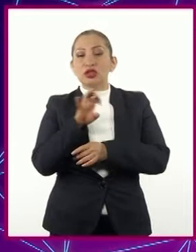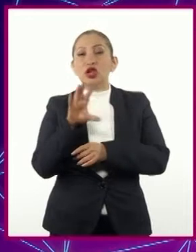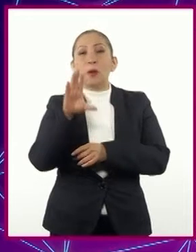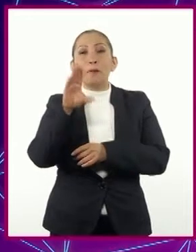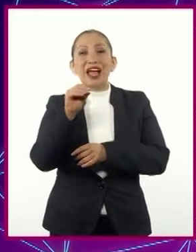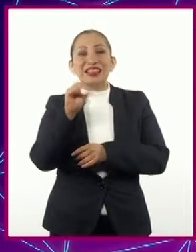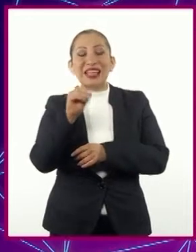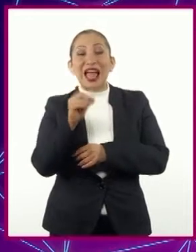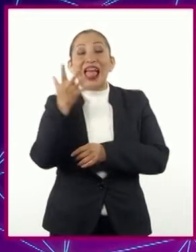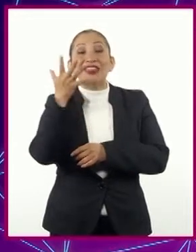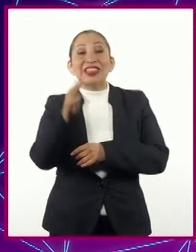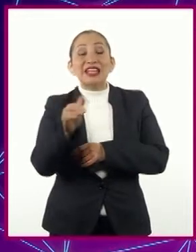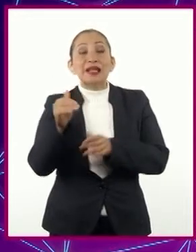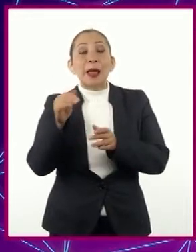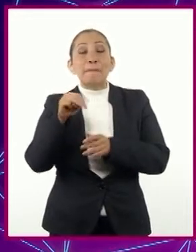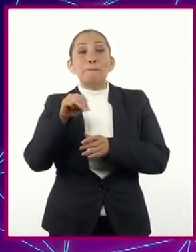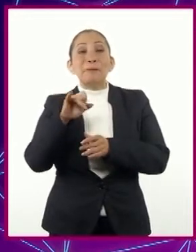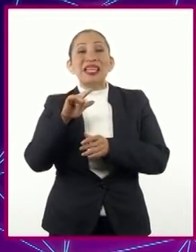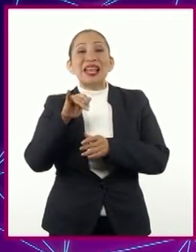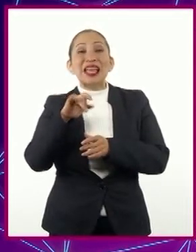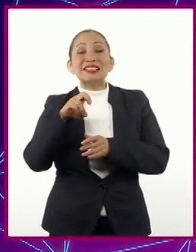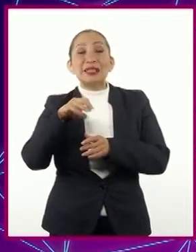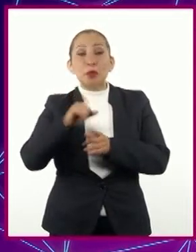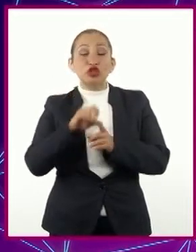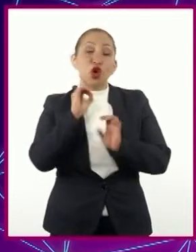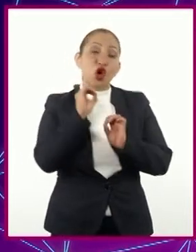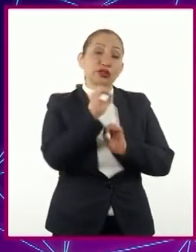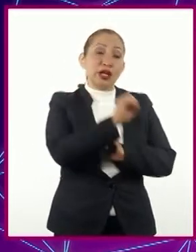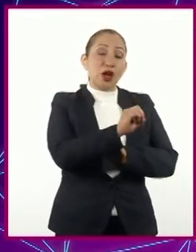7.490 diezmilésimos o